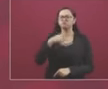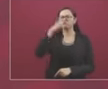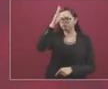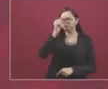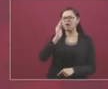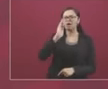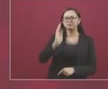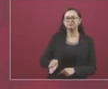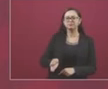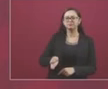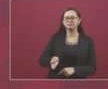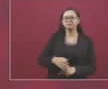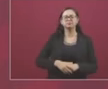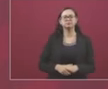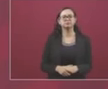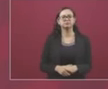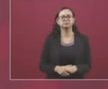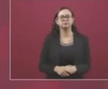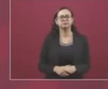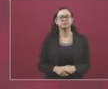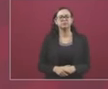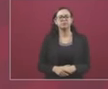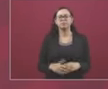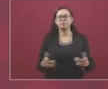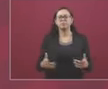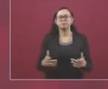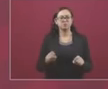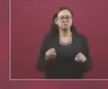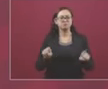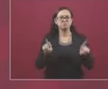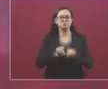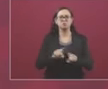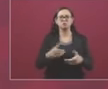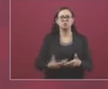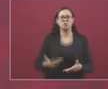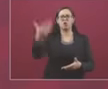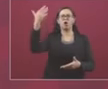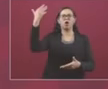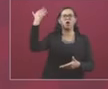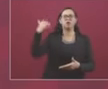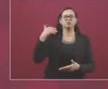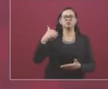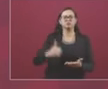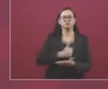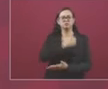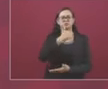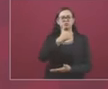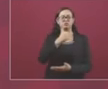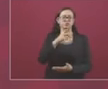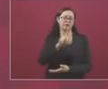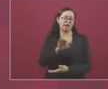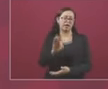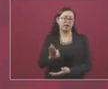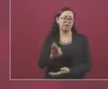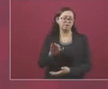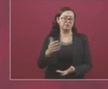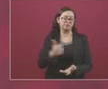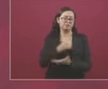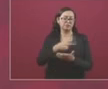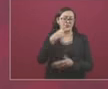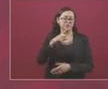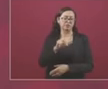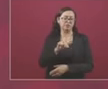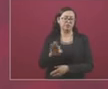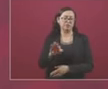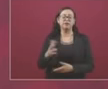así lo hice cuando fui jefe de gobierno del entonces distrito federal